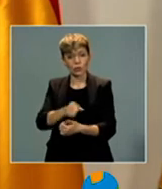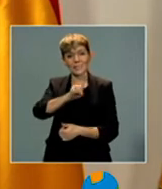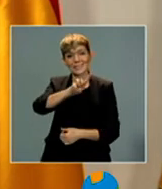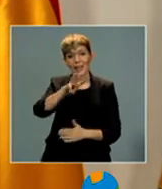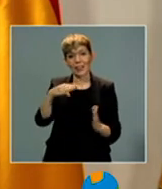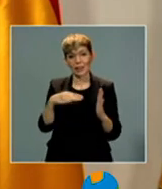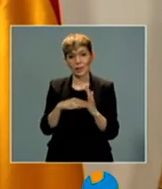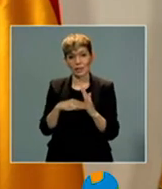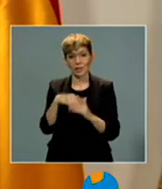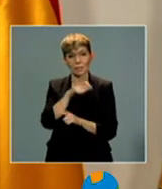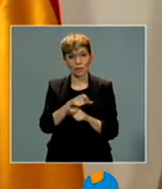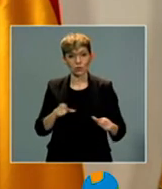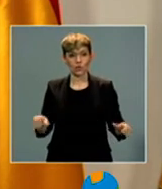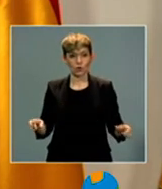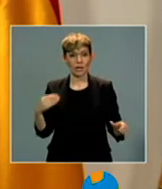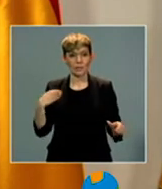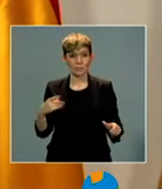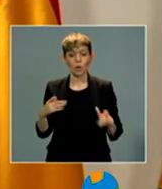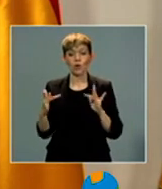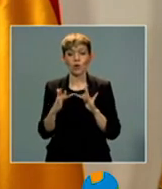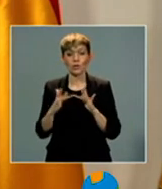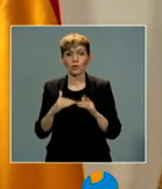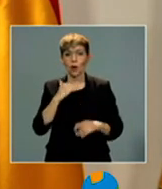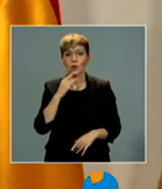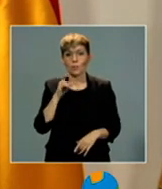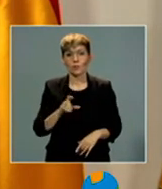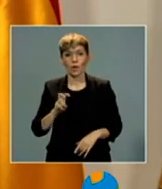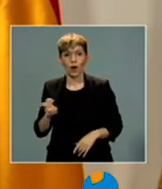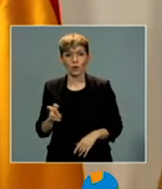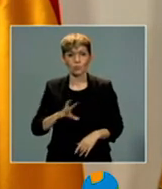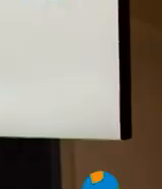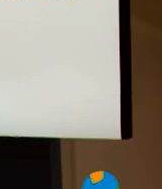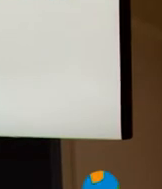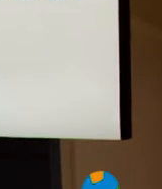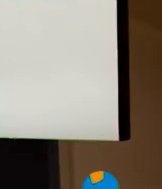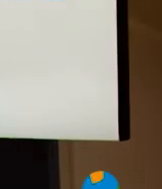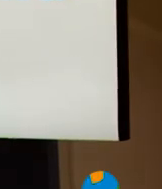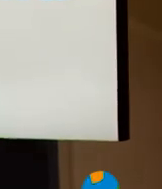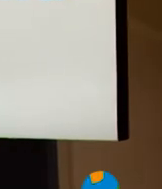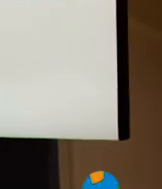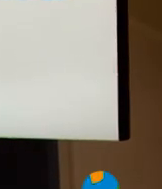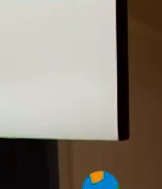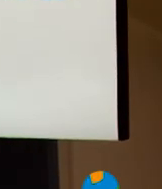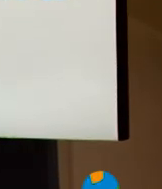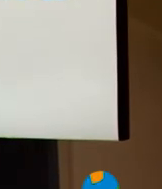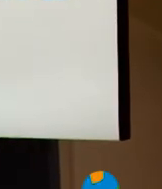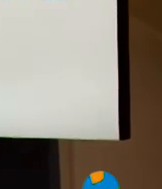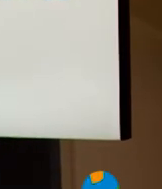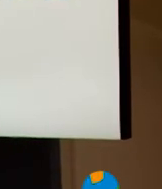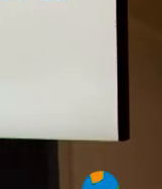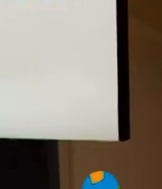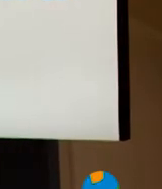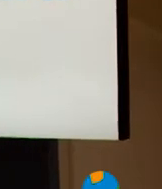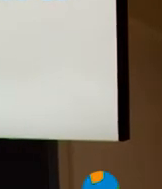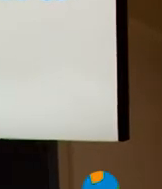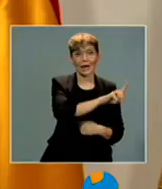son contactos estrechos y de todas las personas que se encuentran en situación de aislamiento. Ante este nuevo escenario al que nos enfrentamos, hemos reforzado la